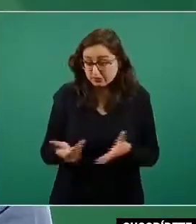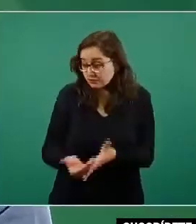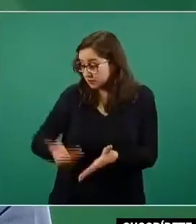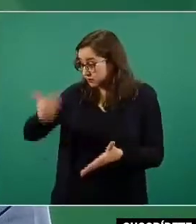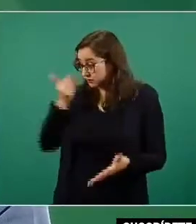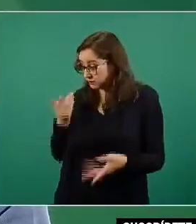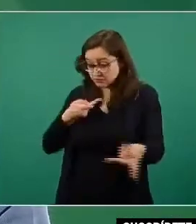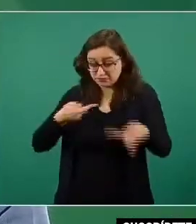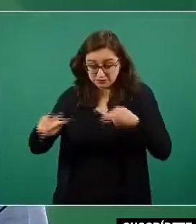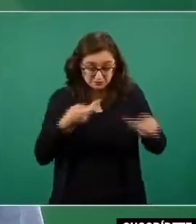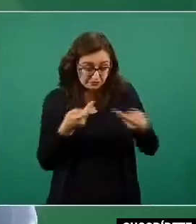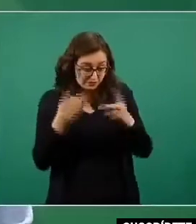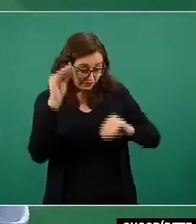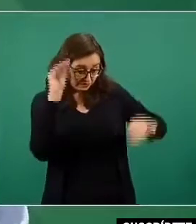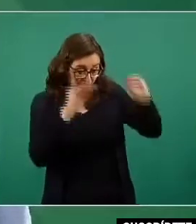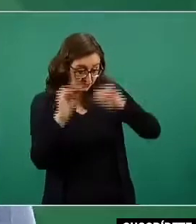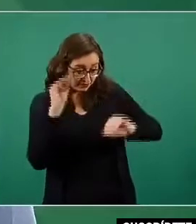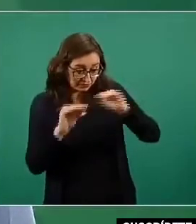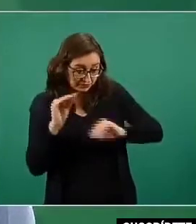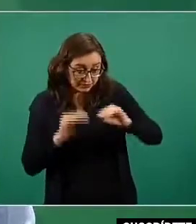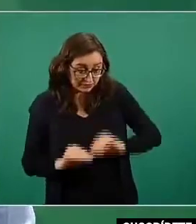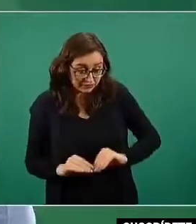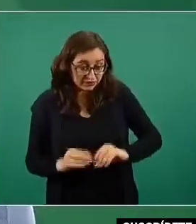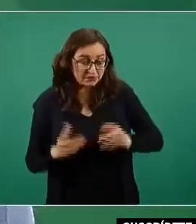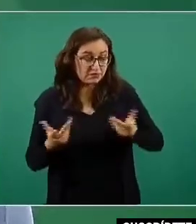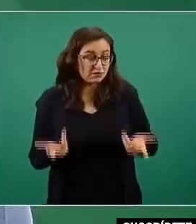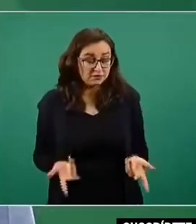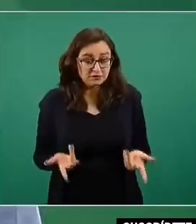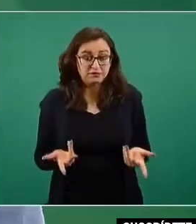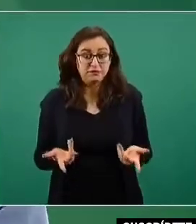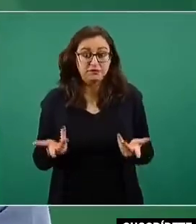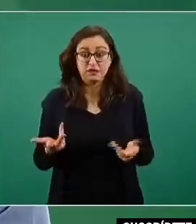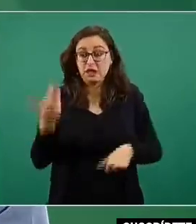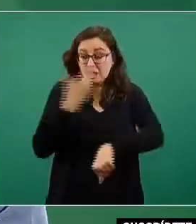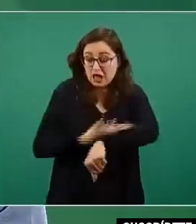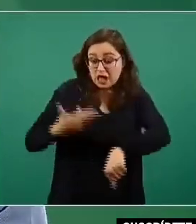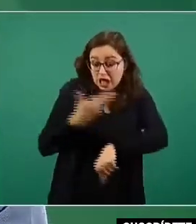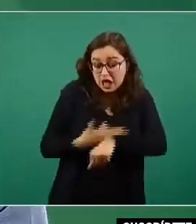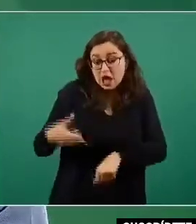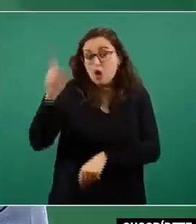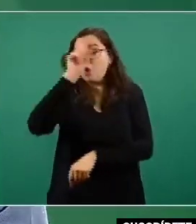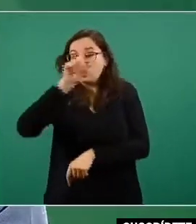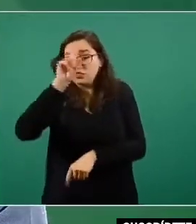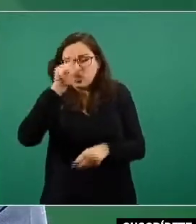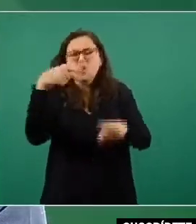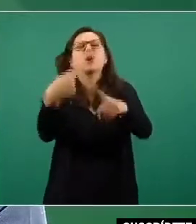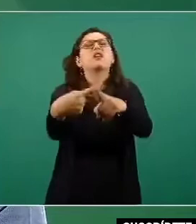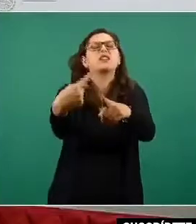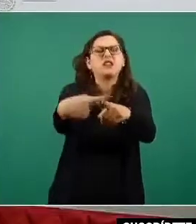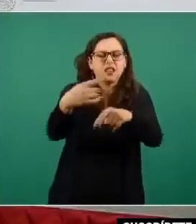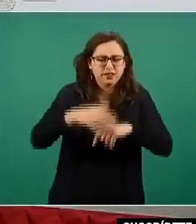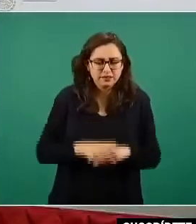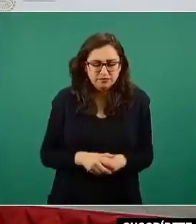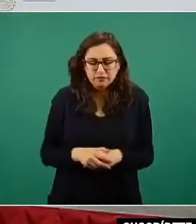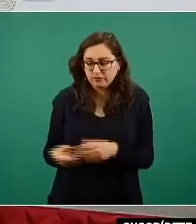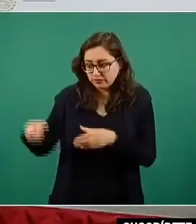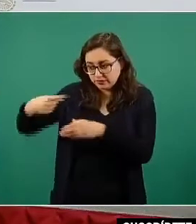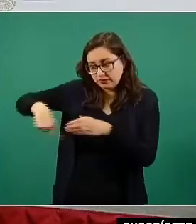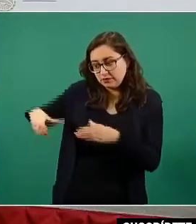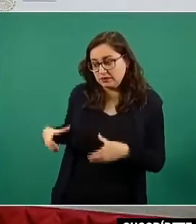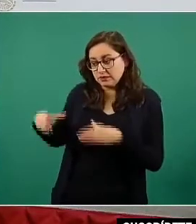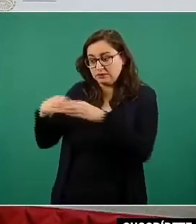que se preparó y que quienes recomendaron el diseño de esta política nacional son